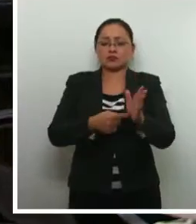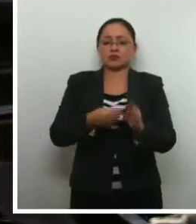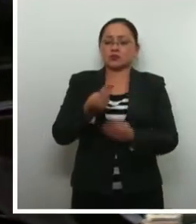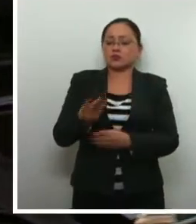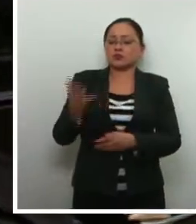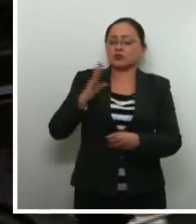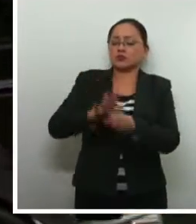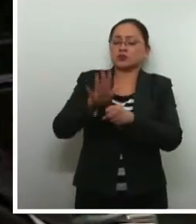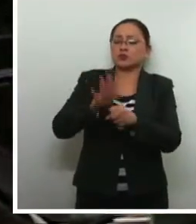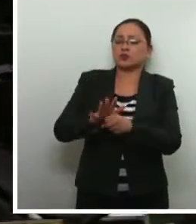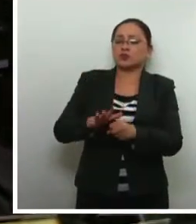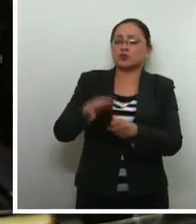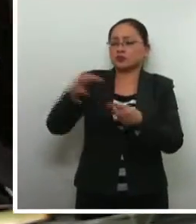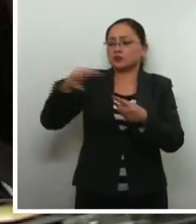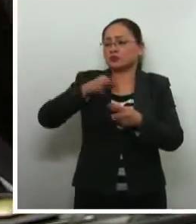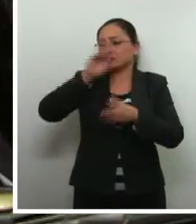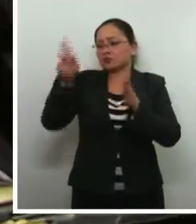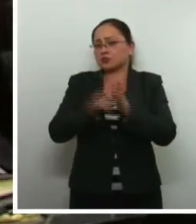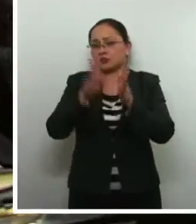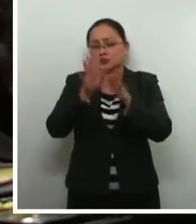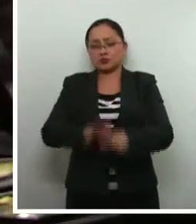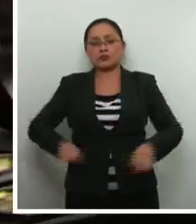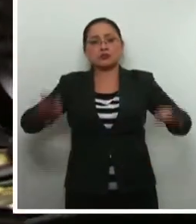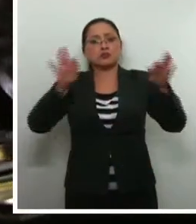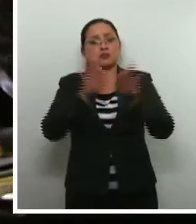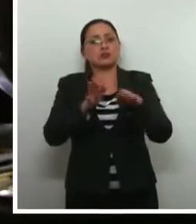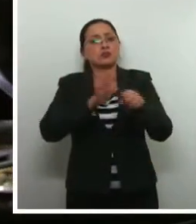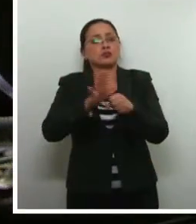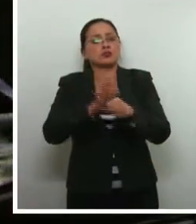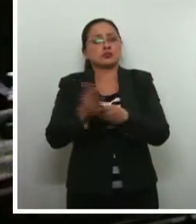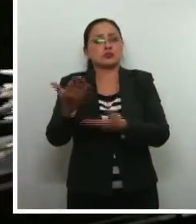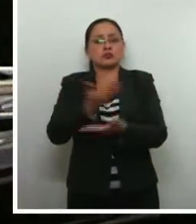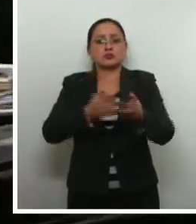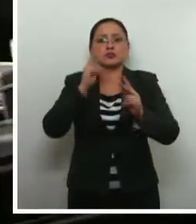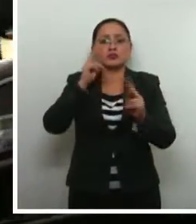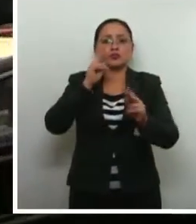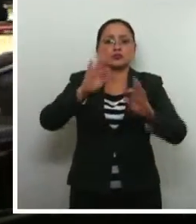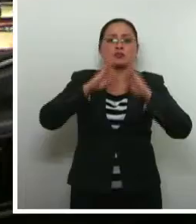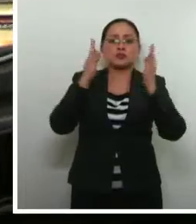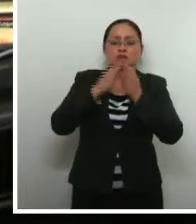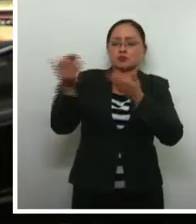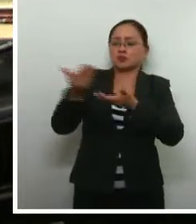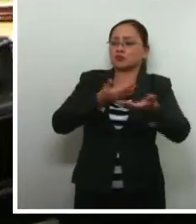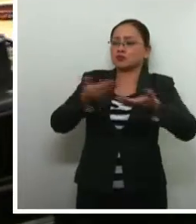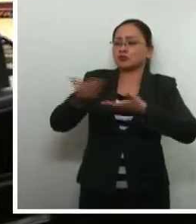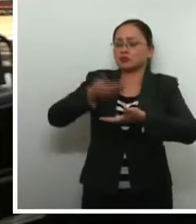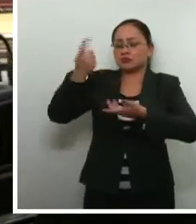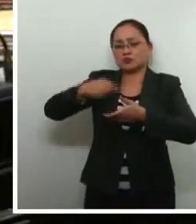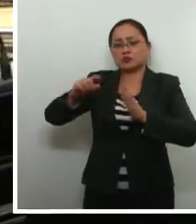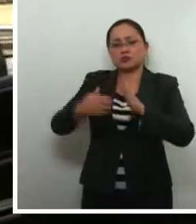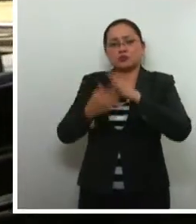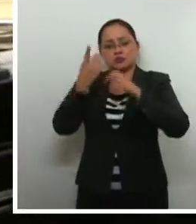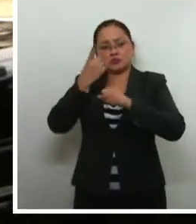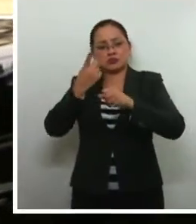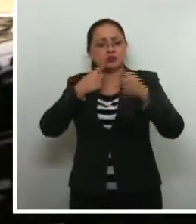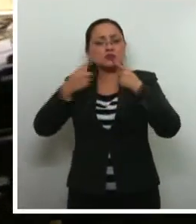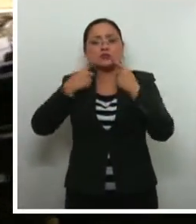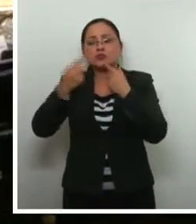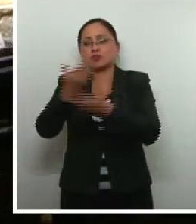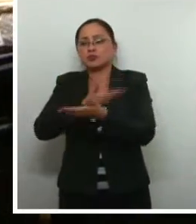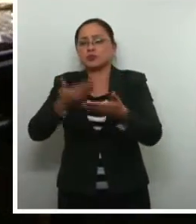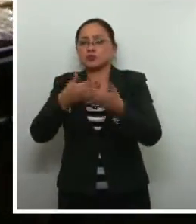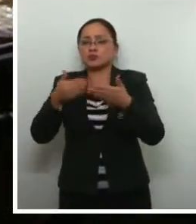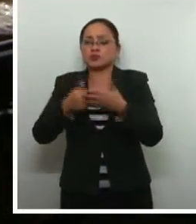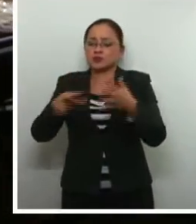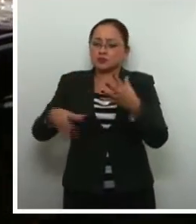donde hubiera reservas importantes, buscar mecanismos de acercamiento en la mesa de consulta y, como lo hemos visto hoy